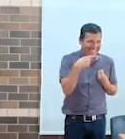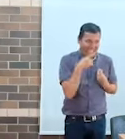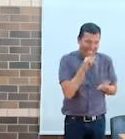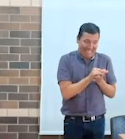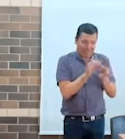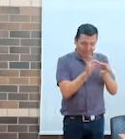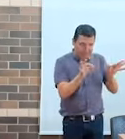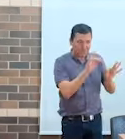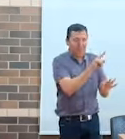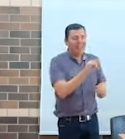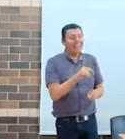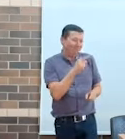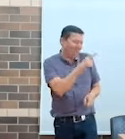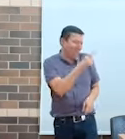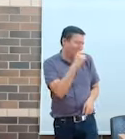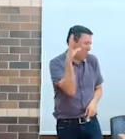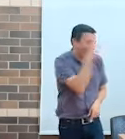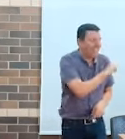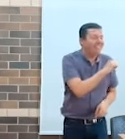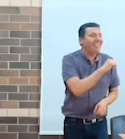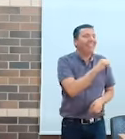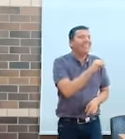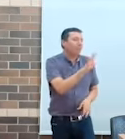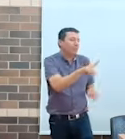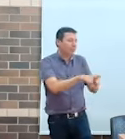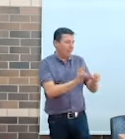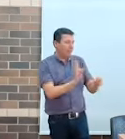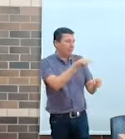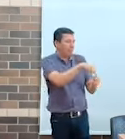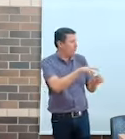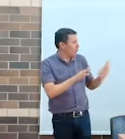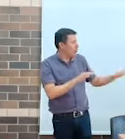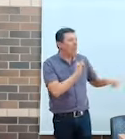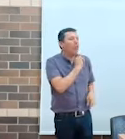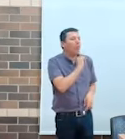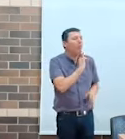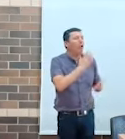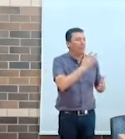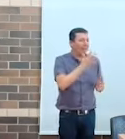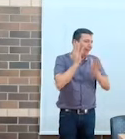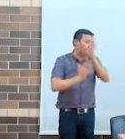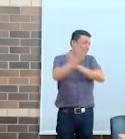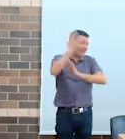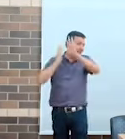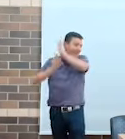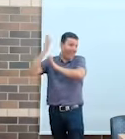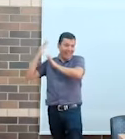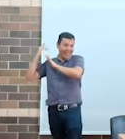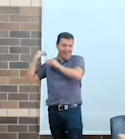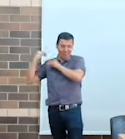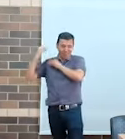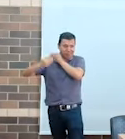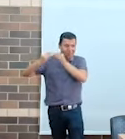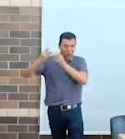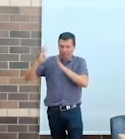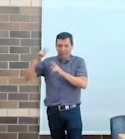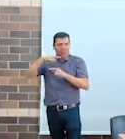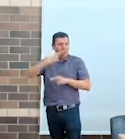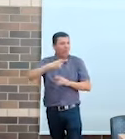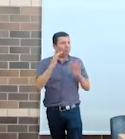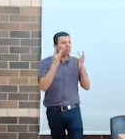el razonamiento que vamos teniendo. Quizás podemos percibir también, así como en el caso de las lenguas